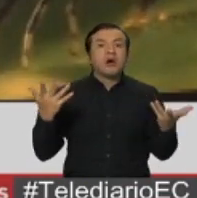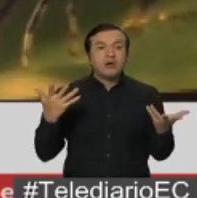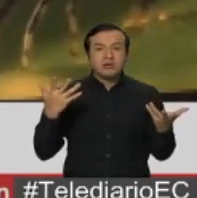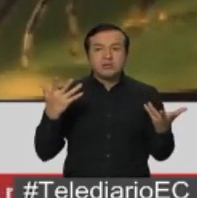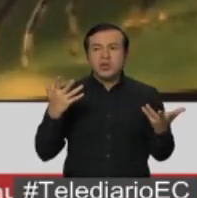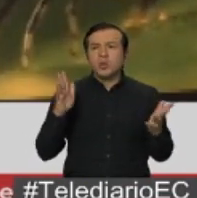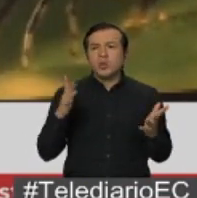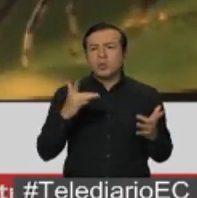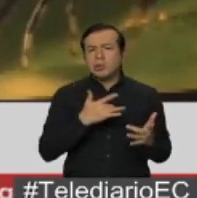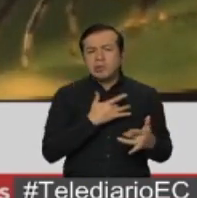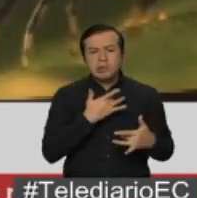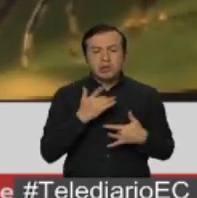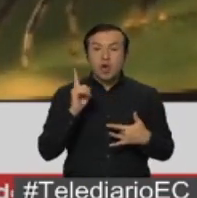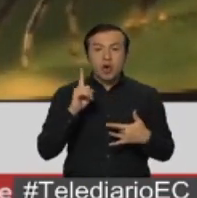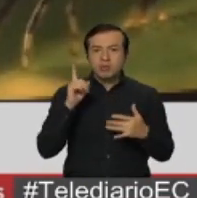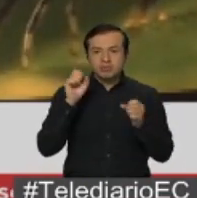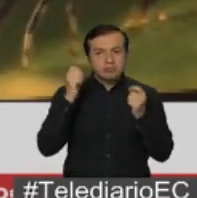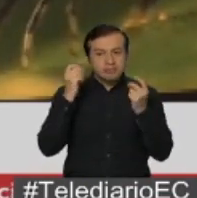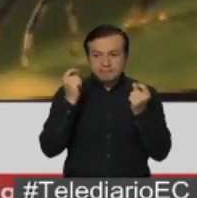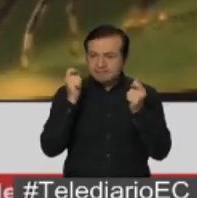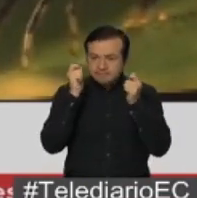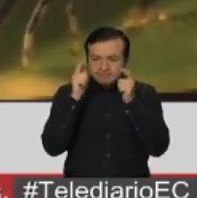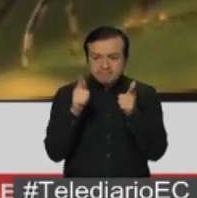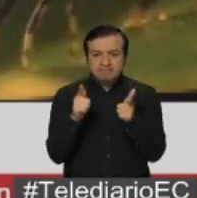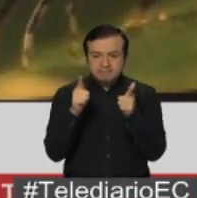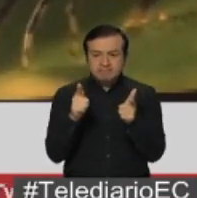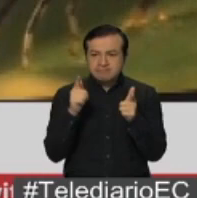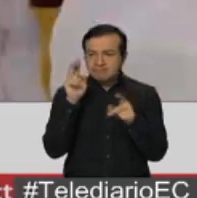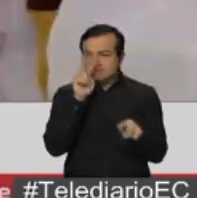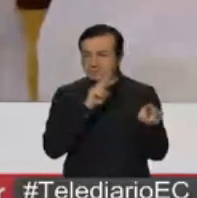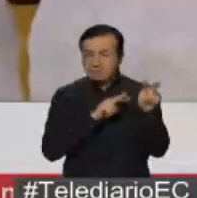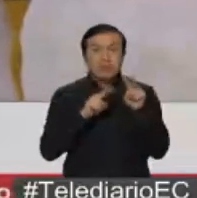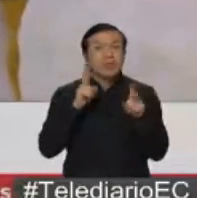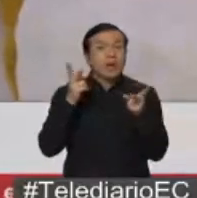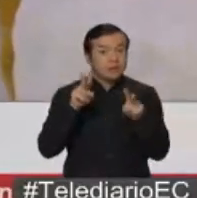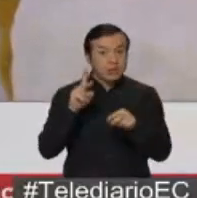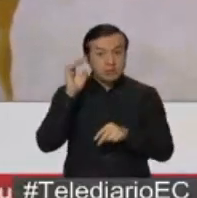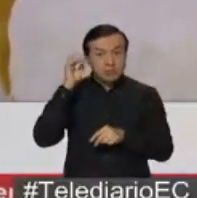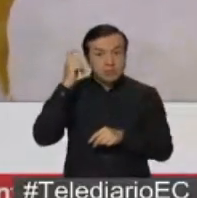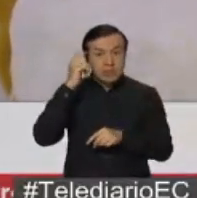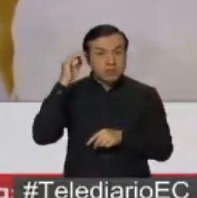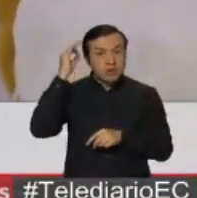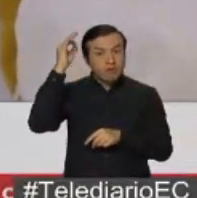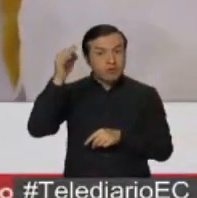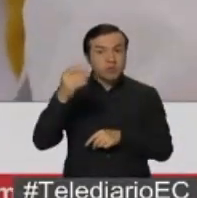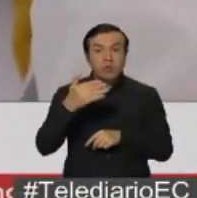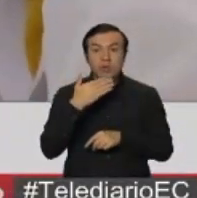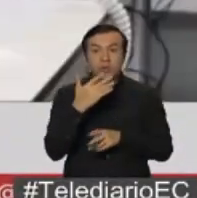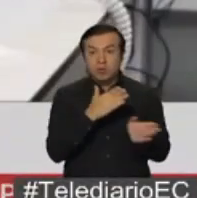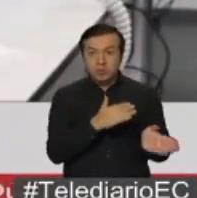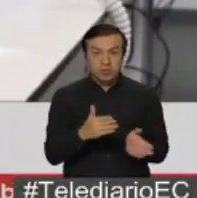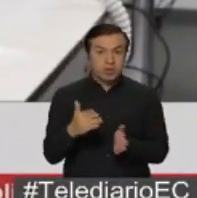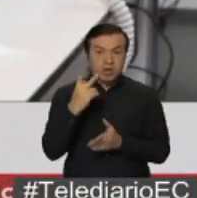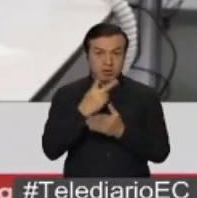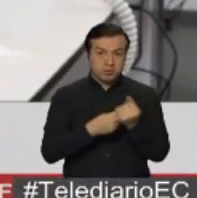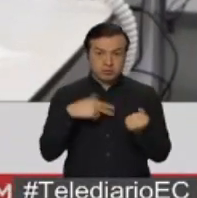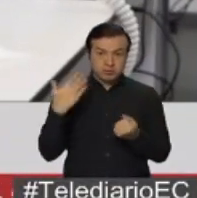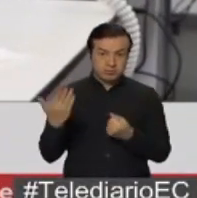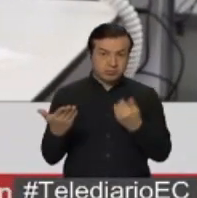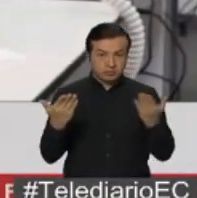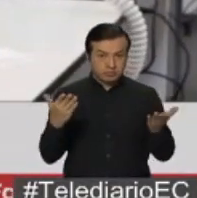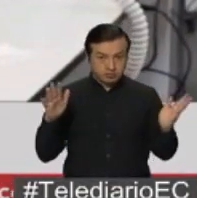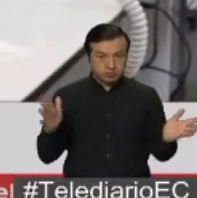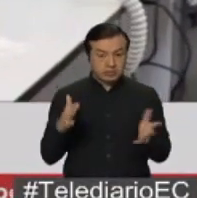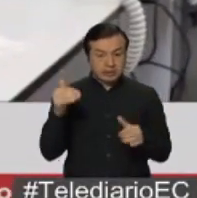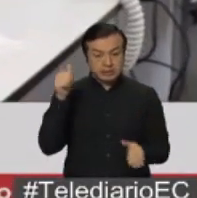momento lo veremos paliar sino incluso que podamos prepararnos para el futuro no obstante ambos profesionales coinciden en la necesidad de impulsar el